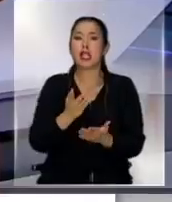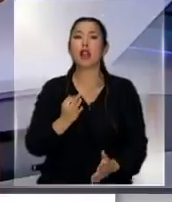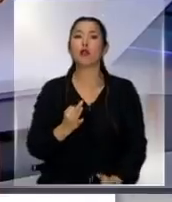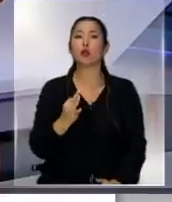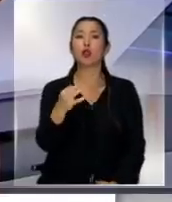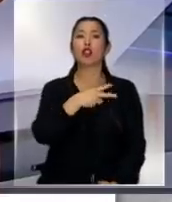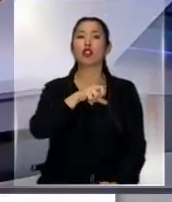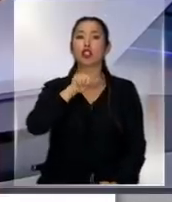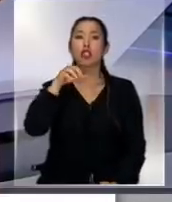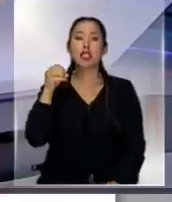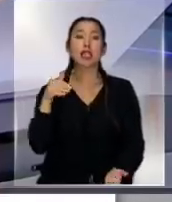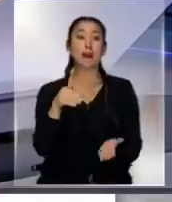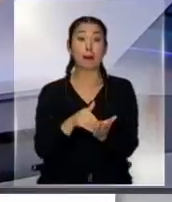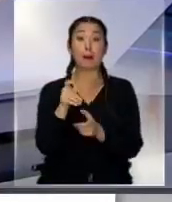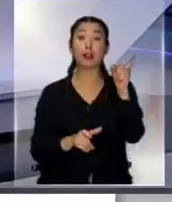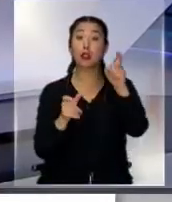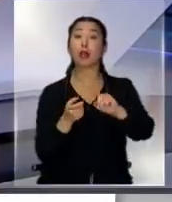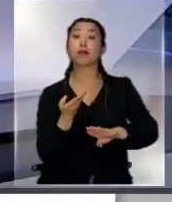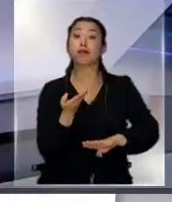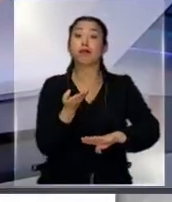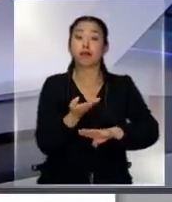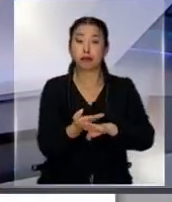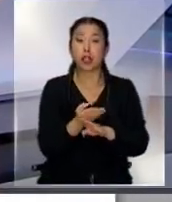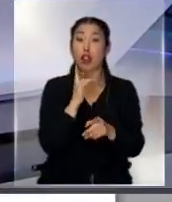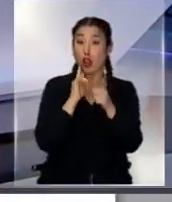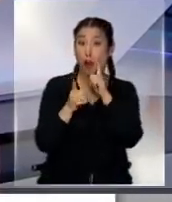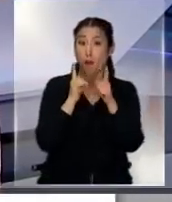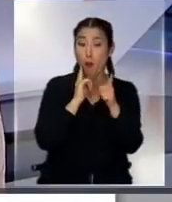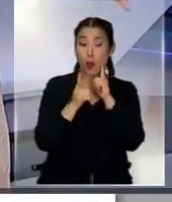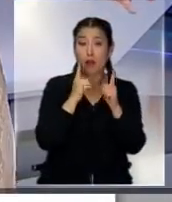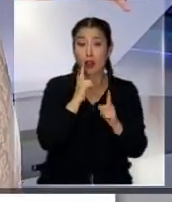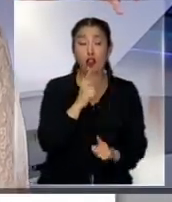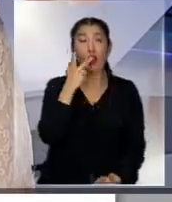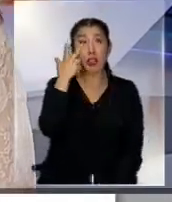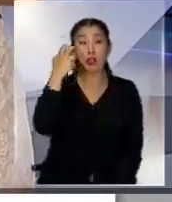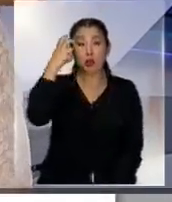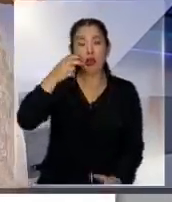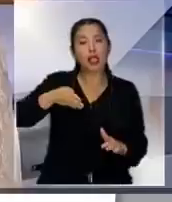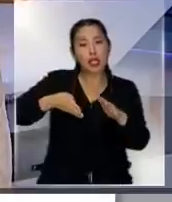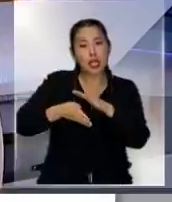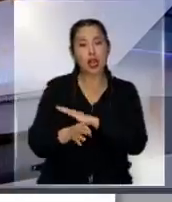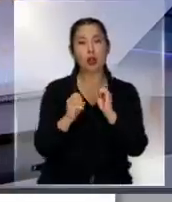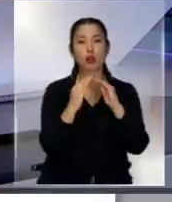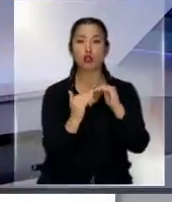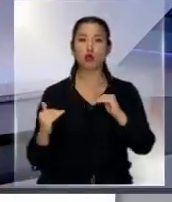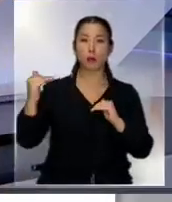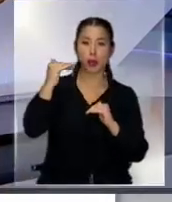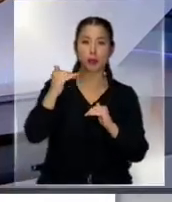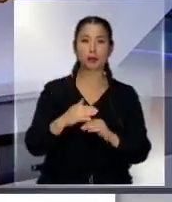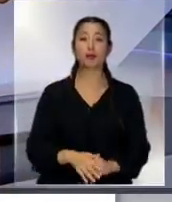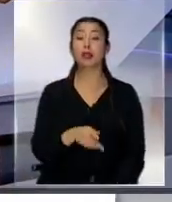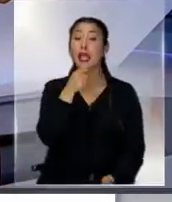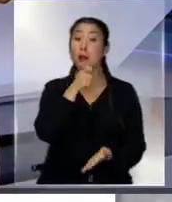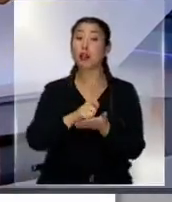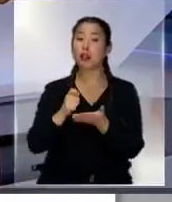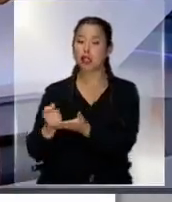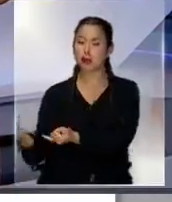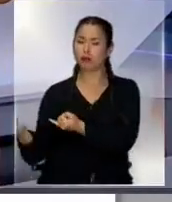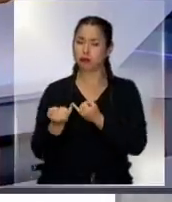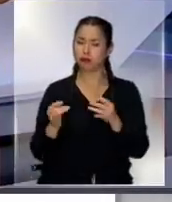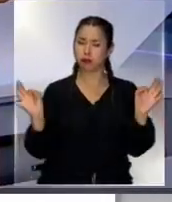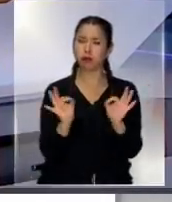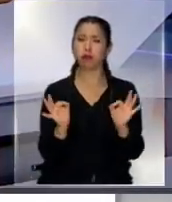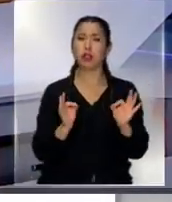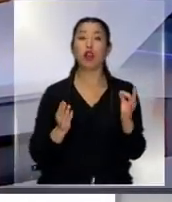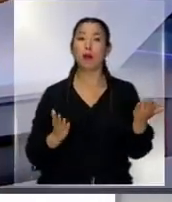futuro de los 260.000 postulantes que rindieron el examen con el sueño de acceder a la educación superior. Nilce Silva nos tiene la nota